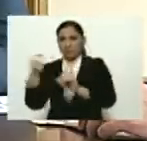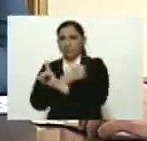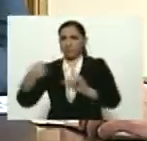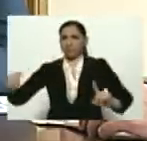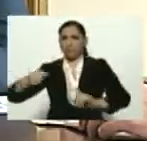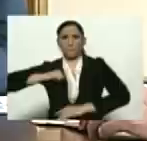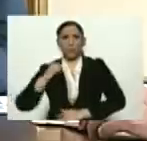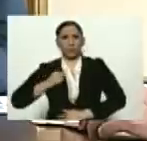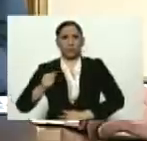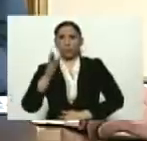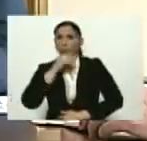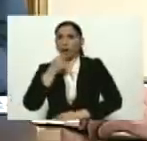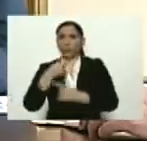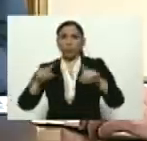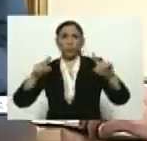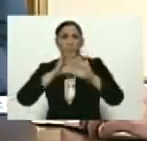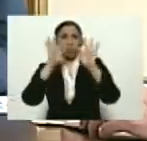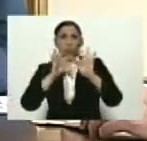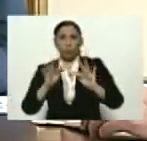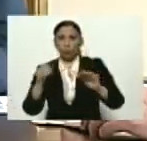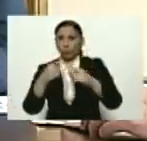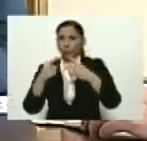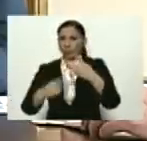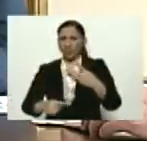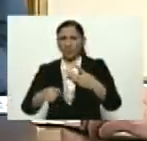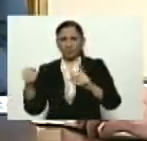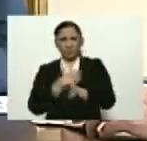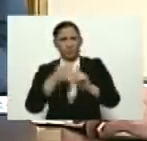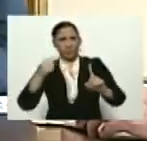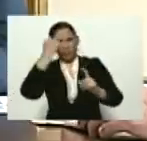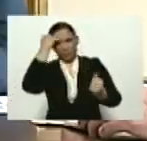otra cosa que la brutalidad de un Estado